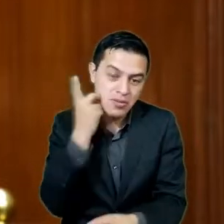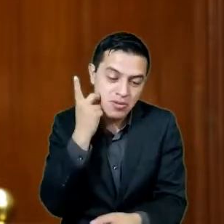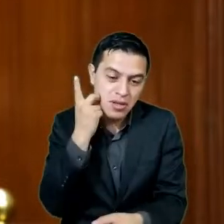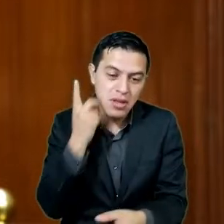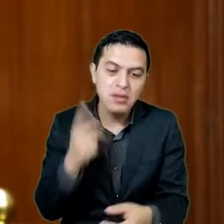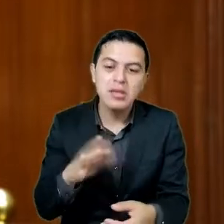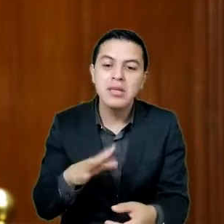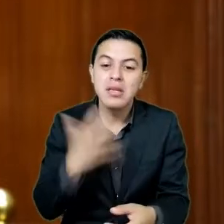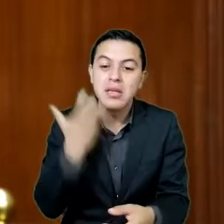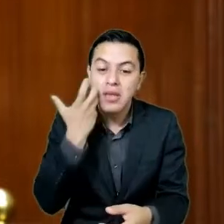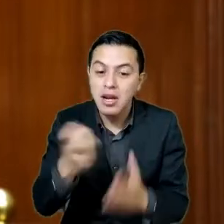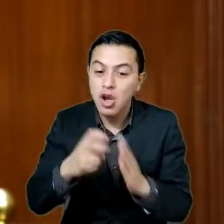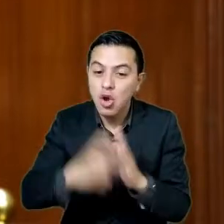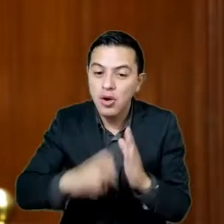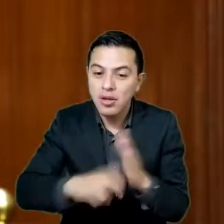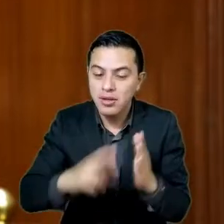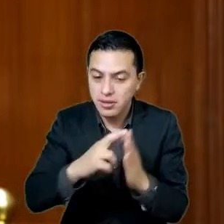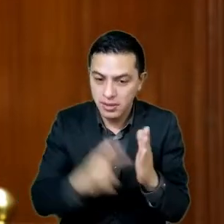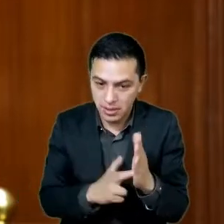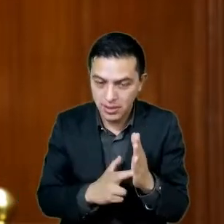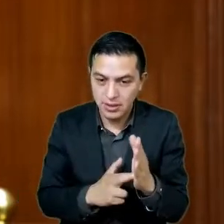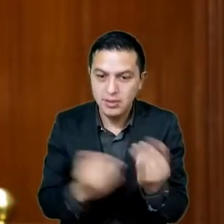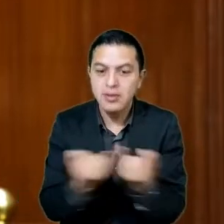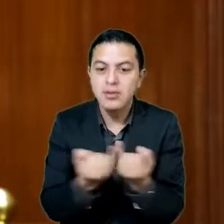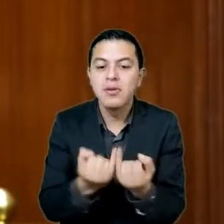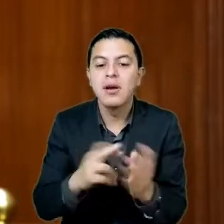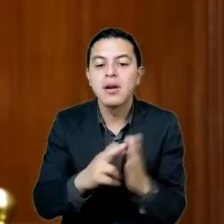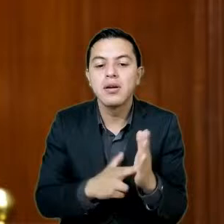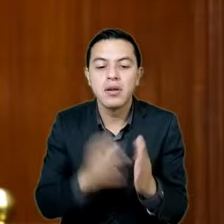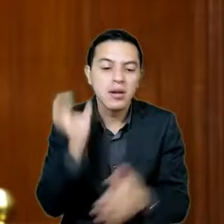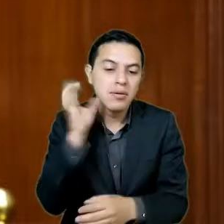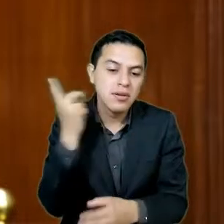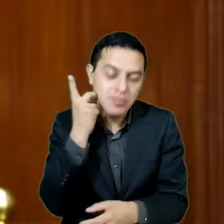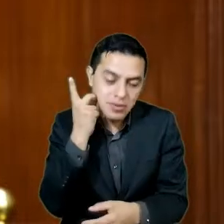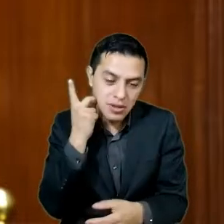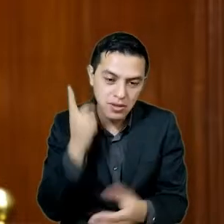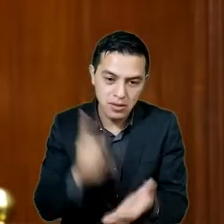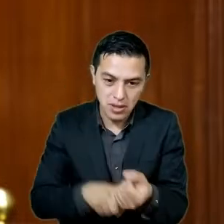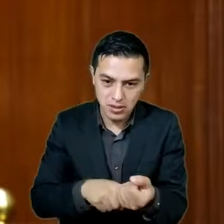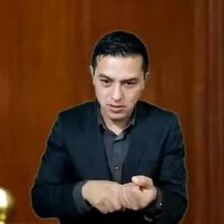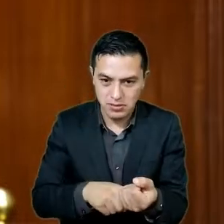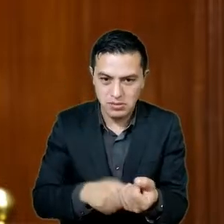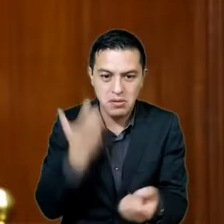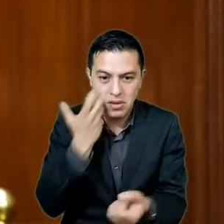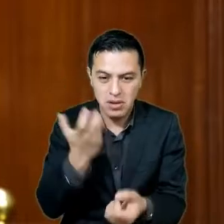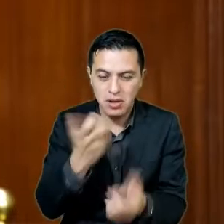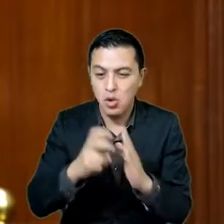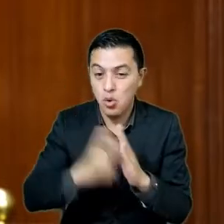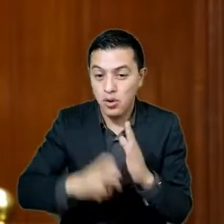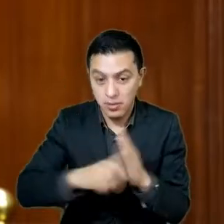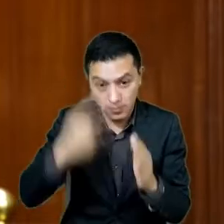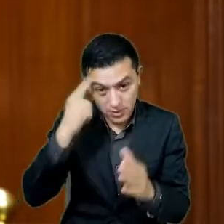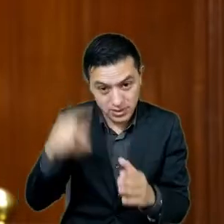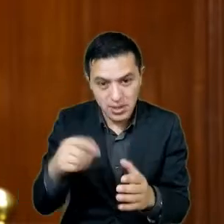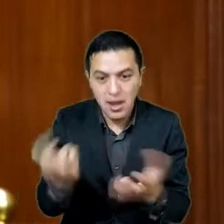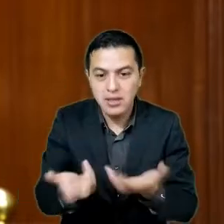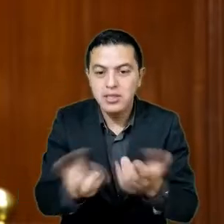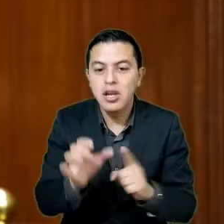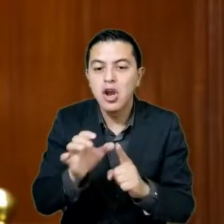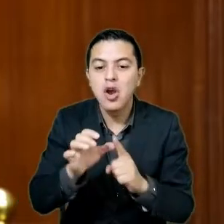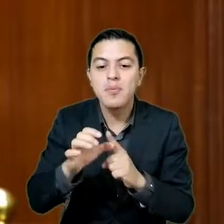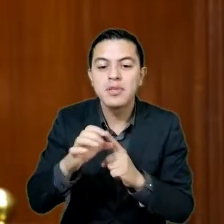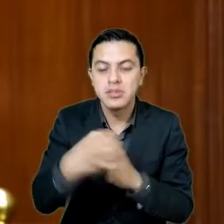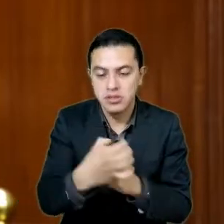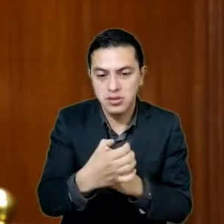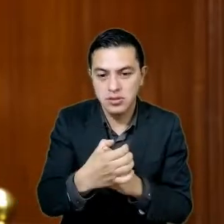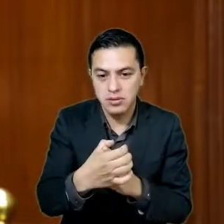México y del Reglamento del Poder Legislativo del Estado Libre y Soberano de México para crear la Comisión para la Protección de los Derechos de Niñas, Niños y Adolescentes y